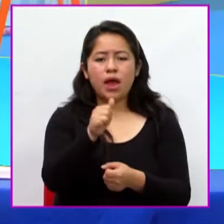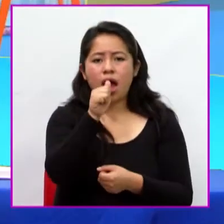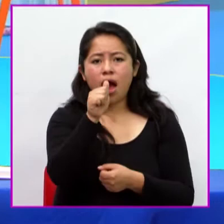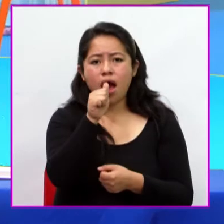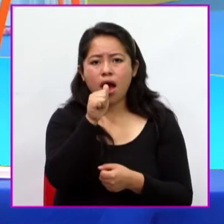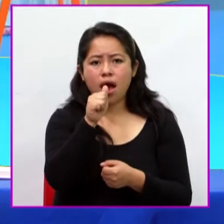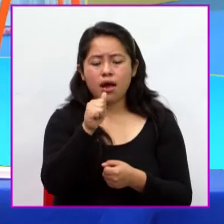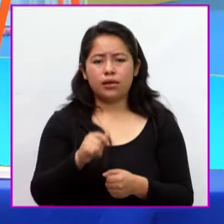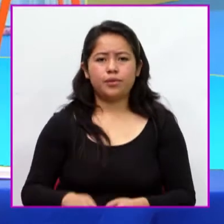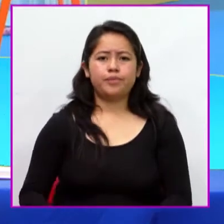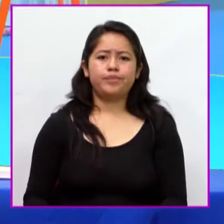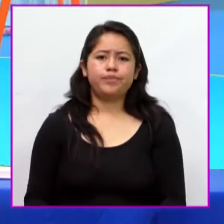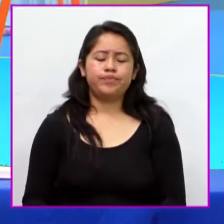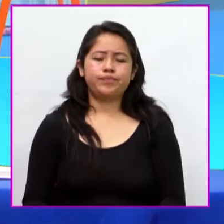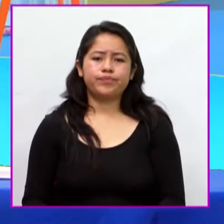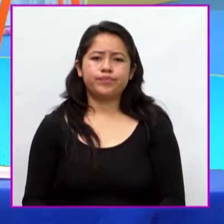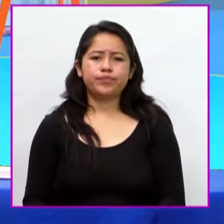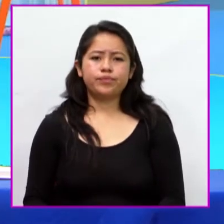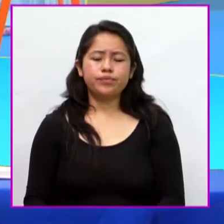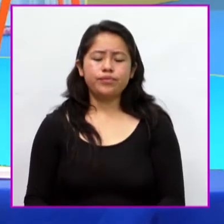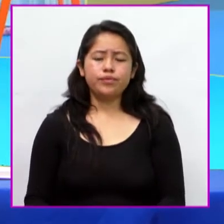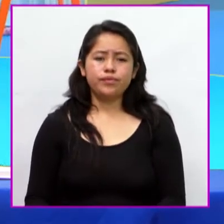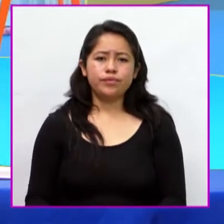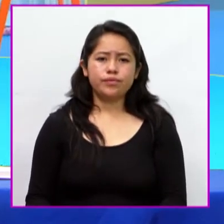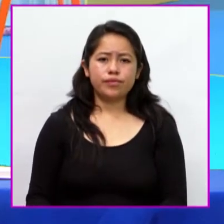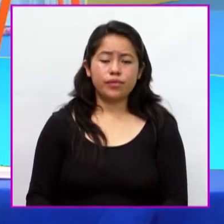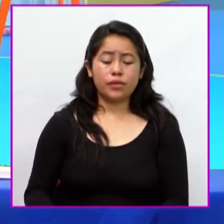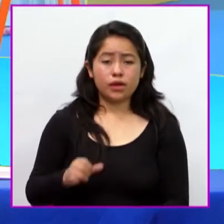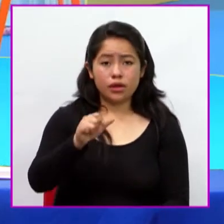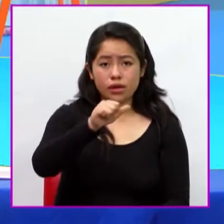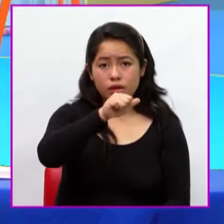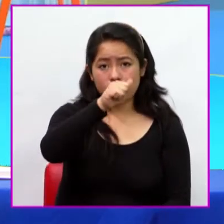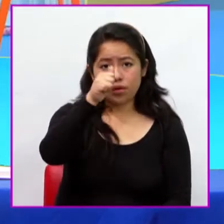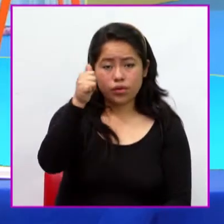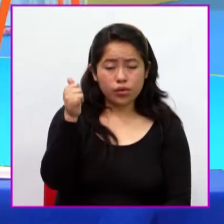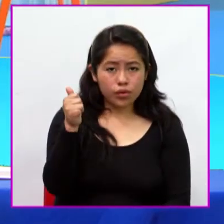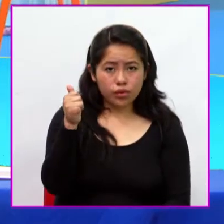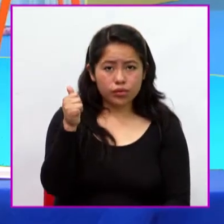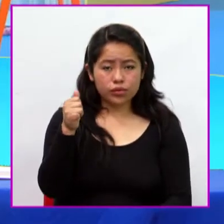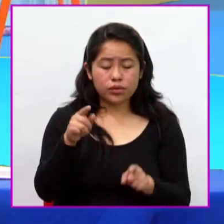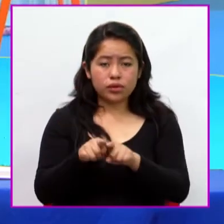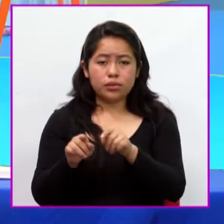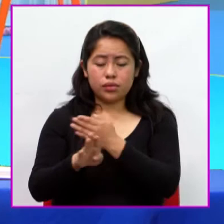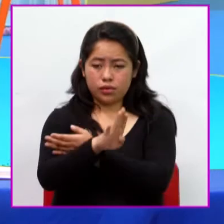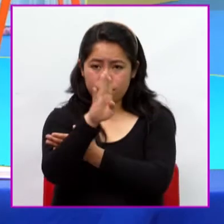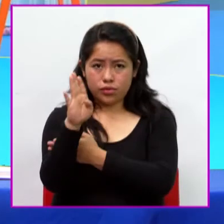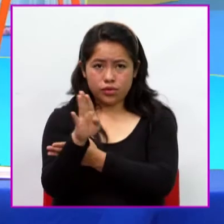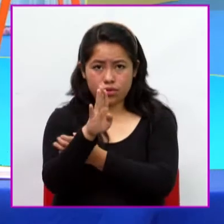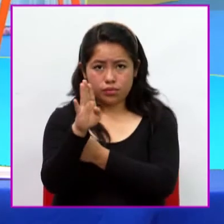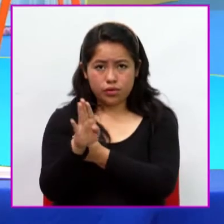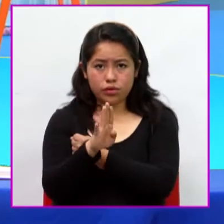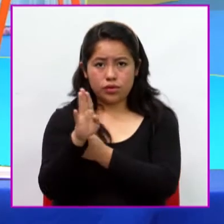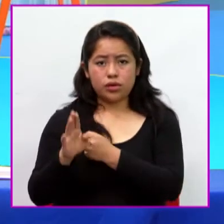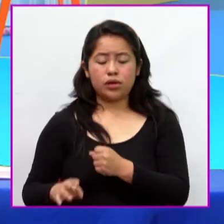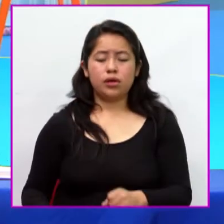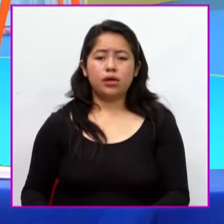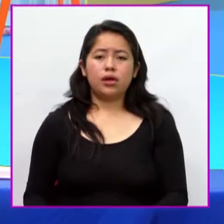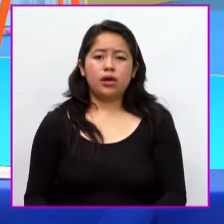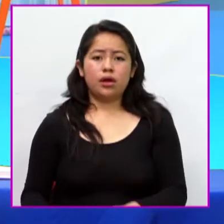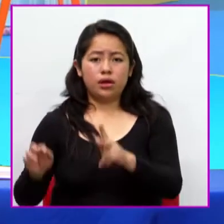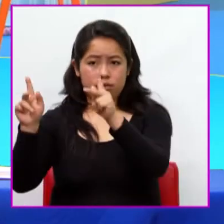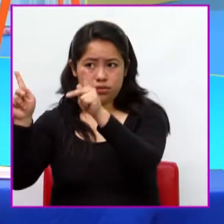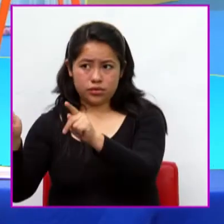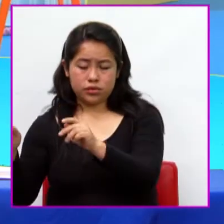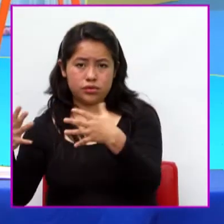Entonces, y otra medida de prevención de una persona enferma para que no contagie a una persona sana sería